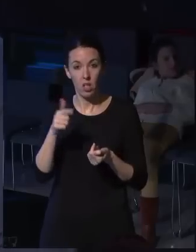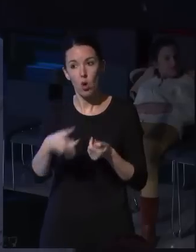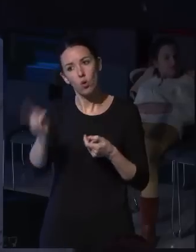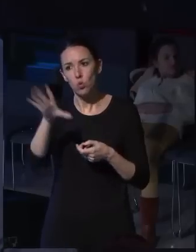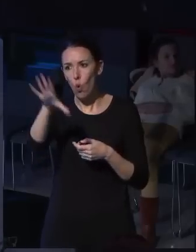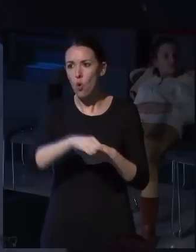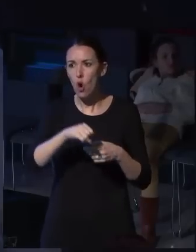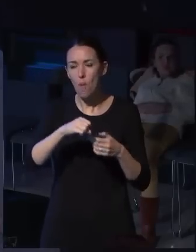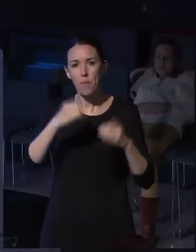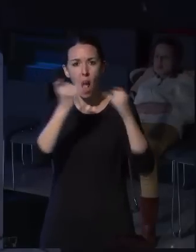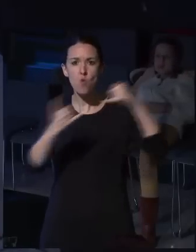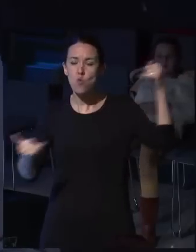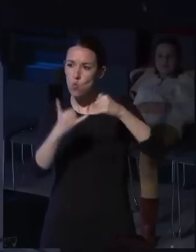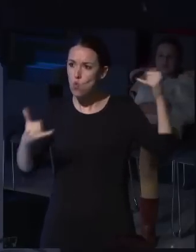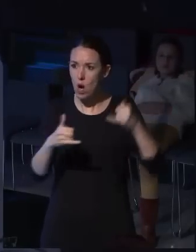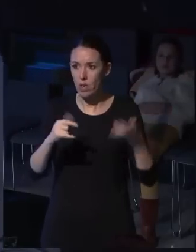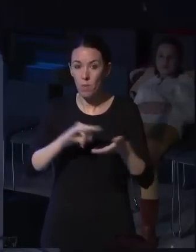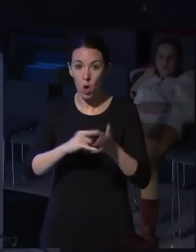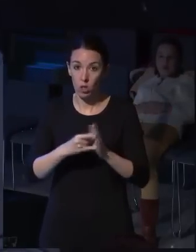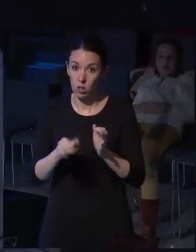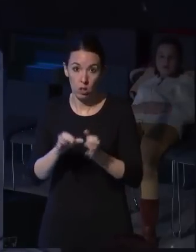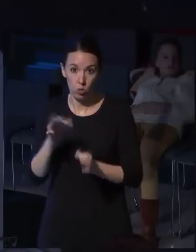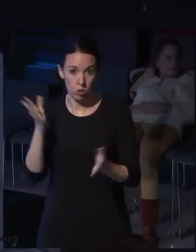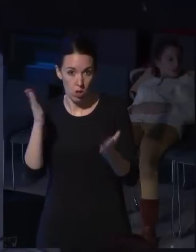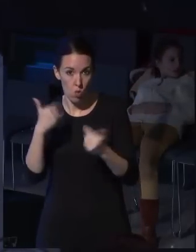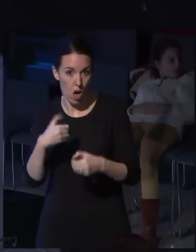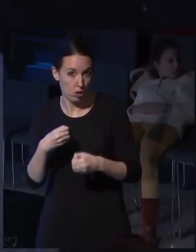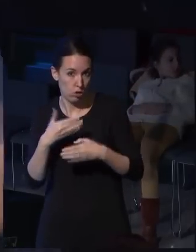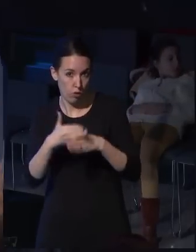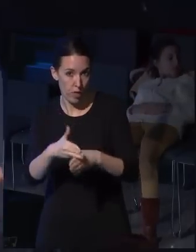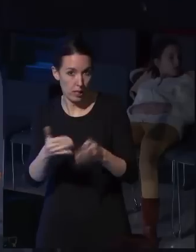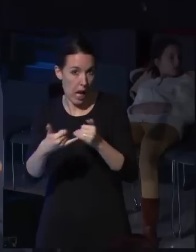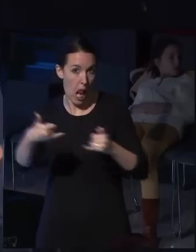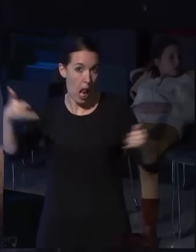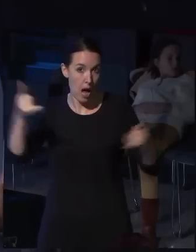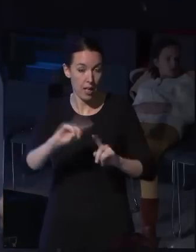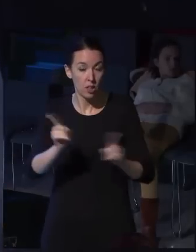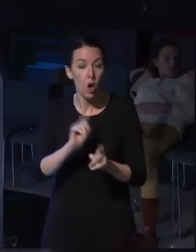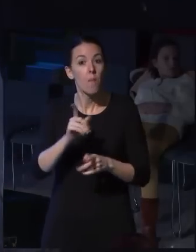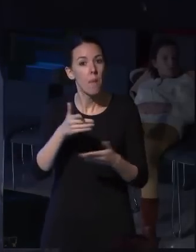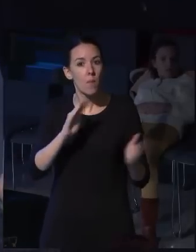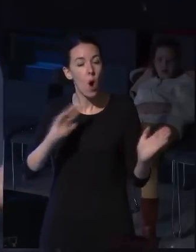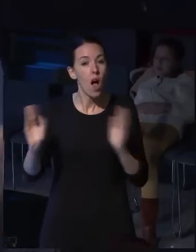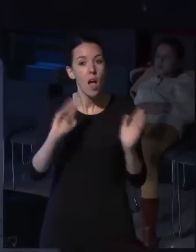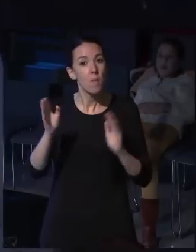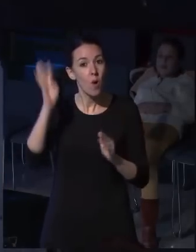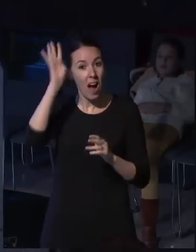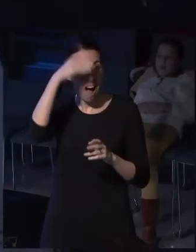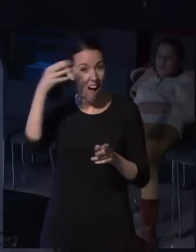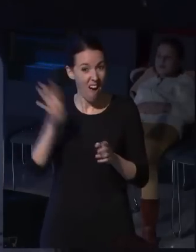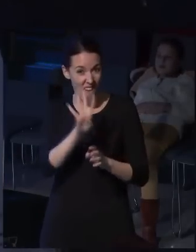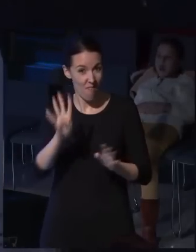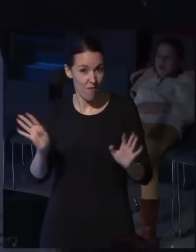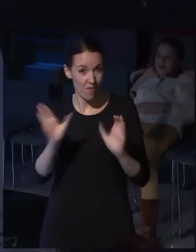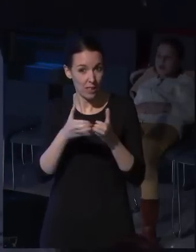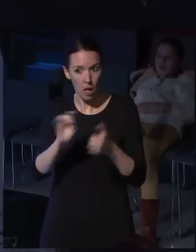unas cuerdas. Dice el técnico que afortunadamente no encontraron cuerdas suficientemente largas, ¿no? Pero en la época de los Beatles, que yo recomiendo mucho ese libro, porque ahí lo inventaron